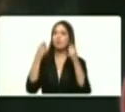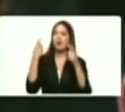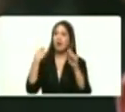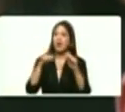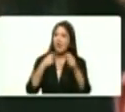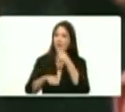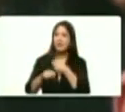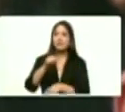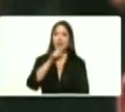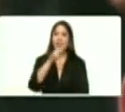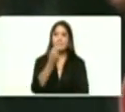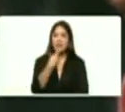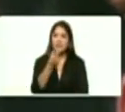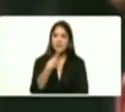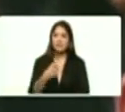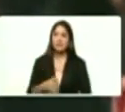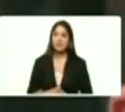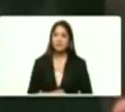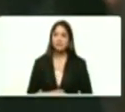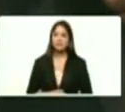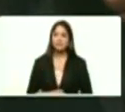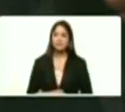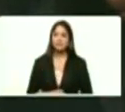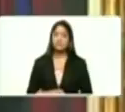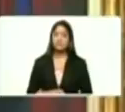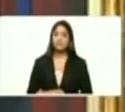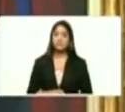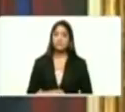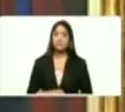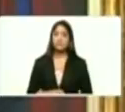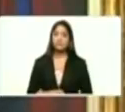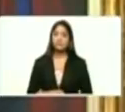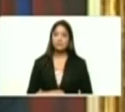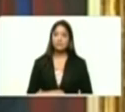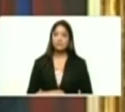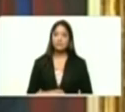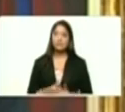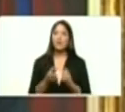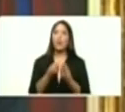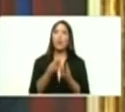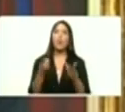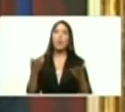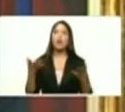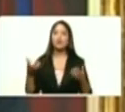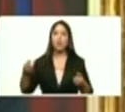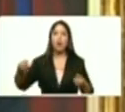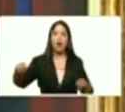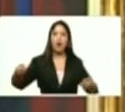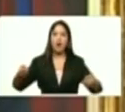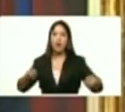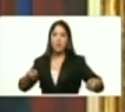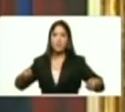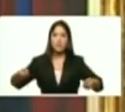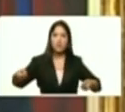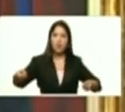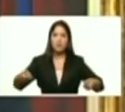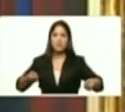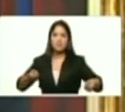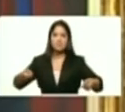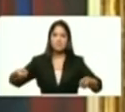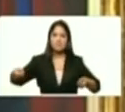de medicina, ¿cuántas, ah, almirante Bilisario, cuántos camiones, no sé,